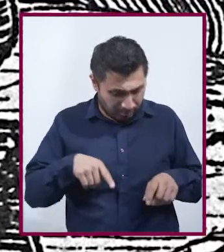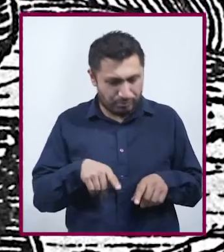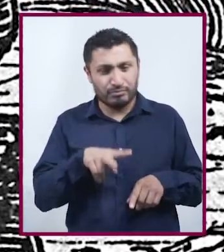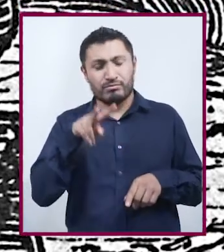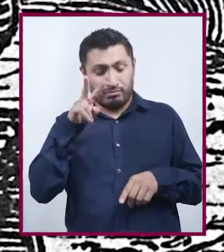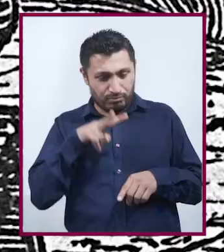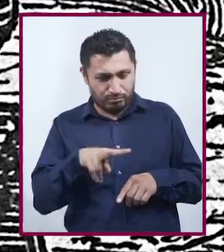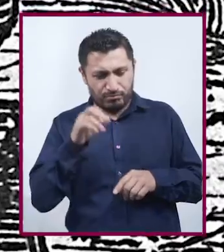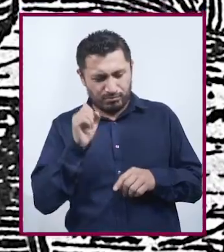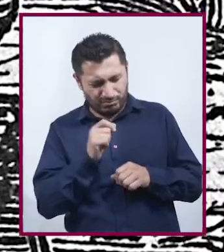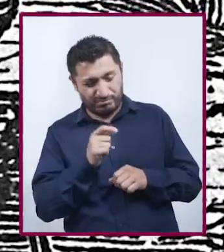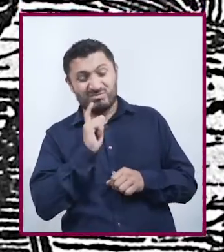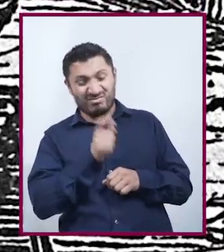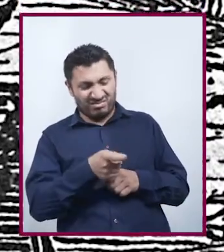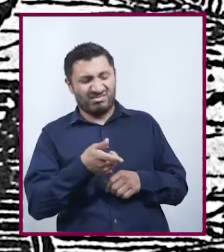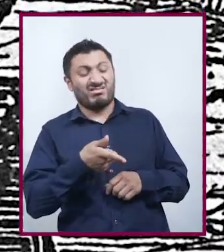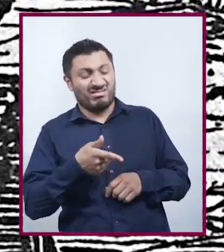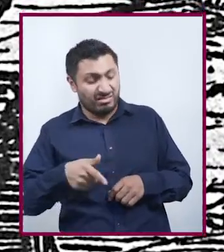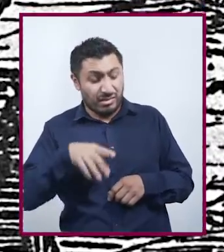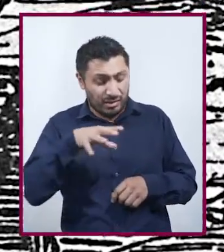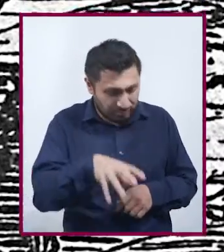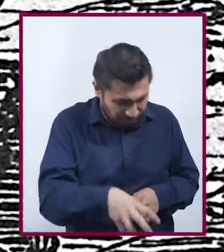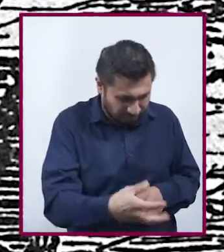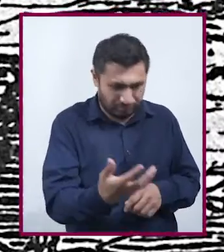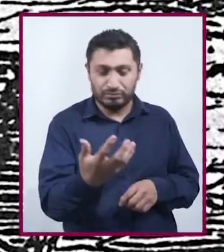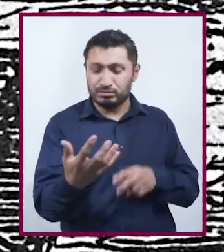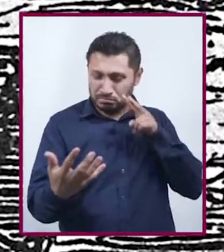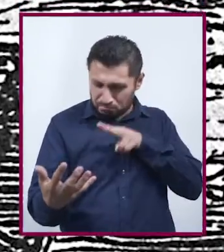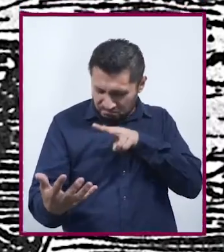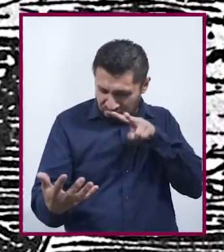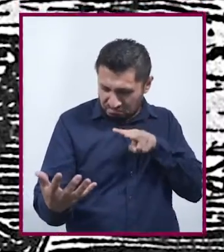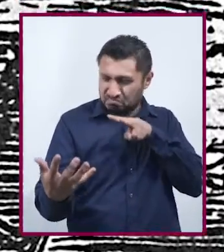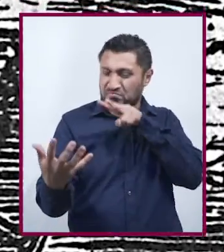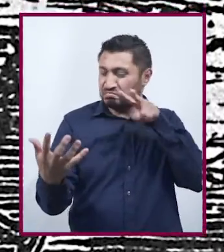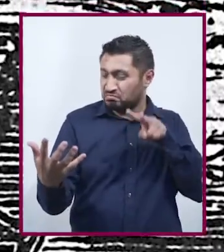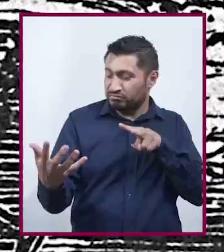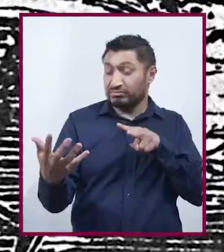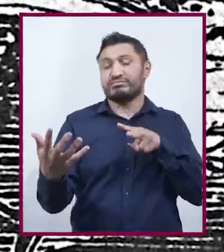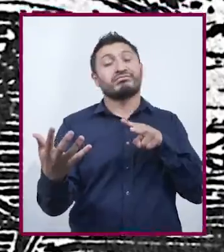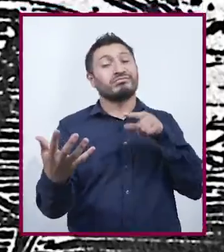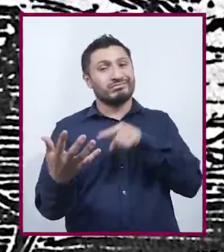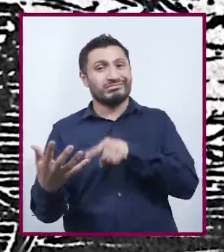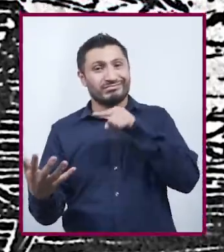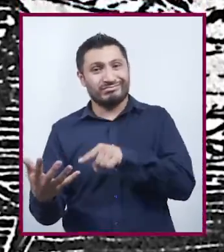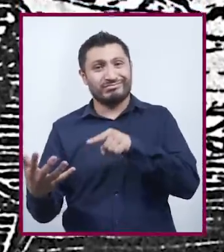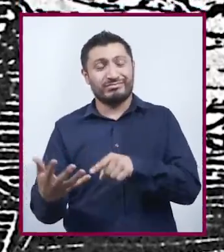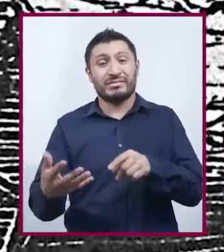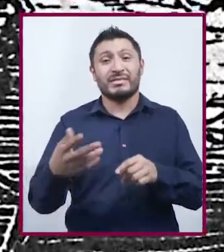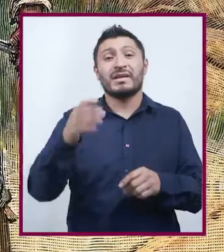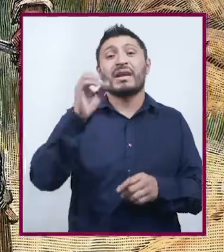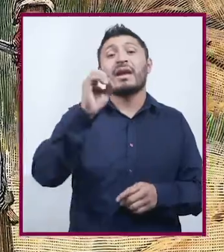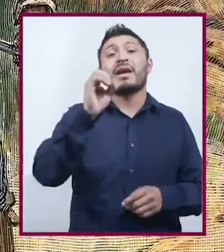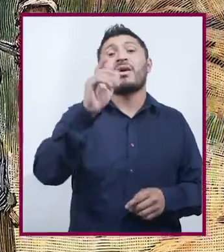pies algo que despertó su curiosidad. Lo levantaron y observaron con atención. En sus manos tenían una